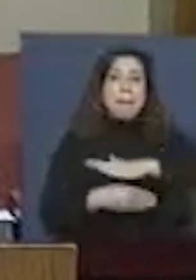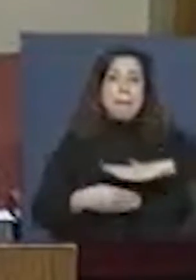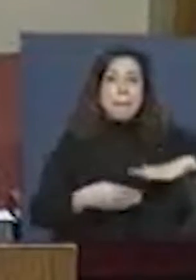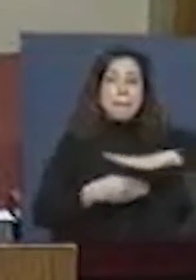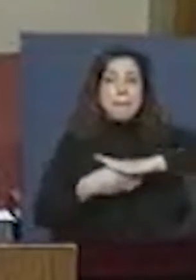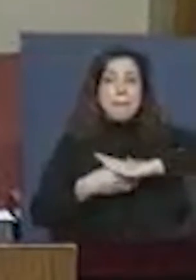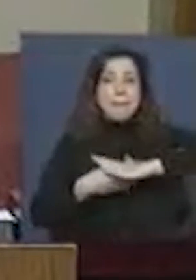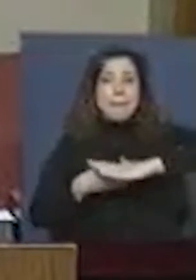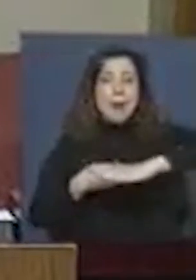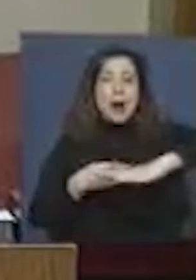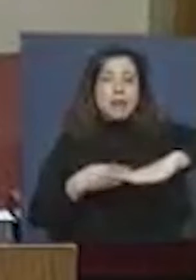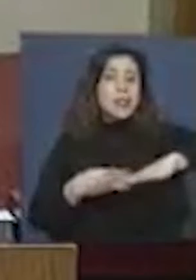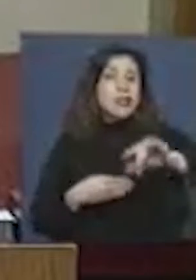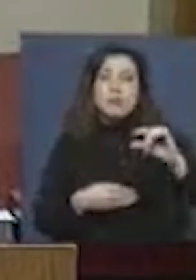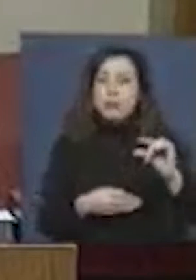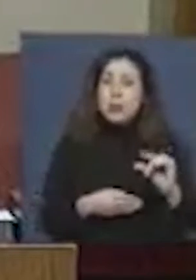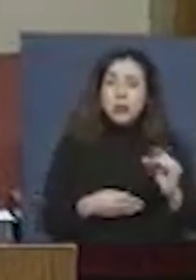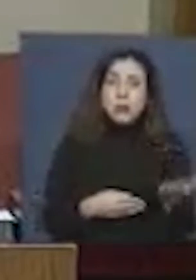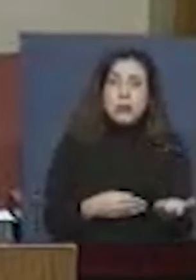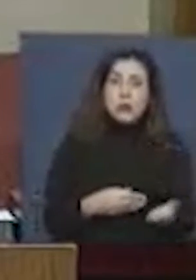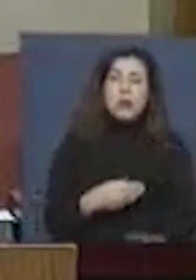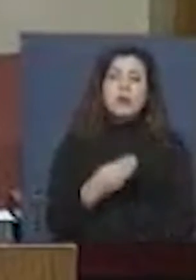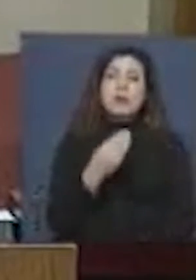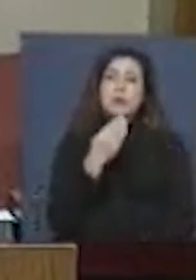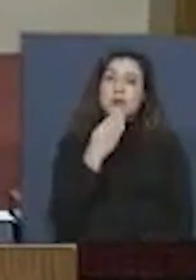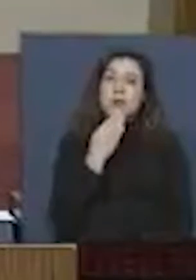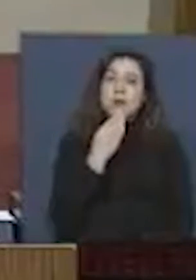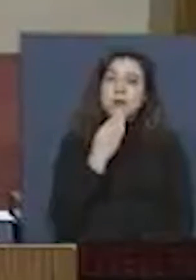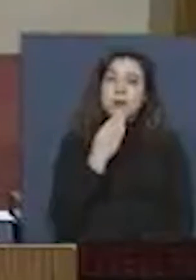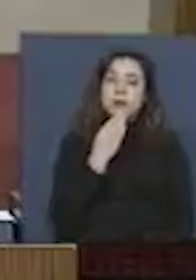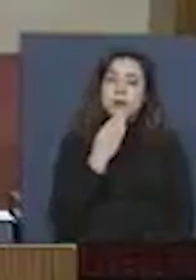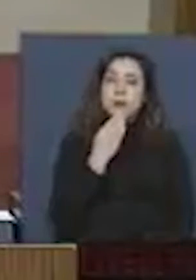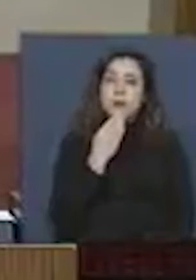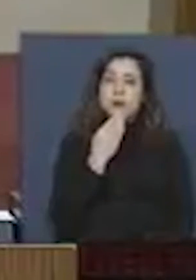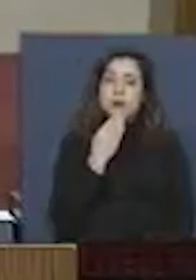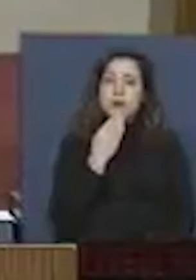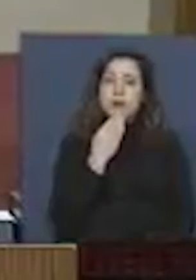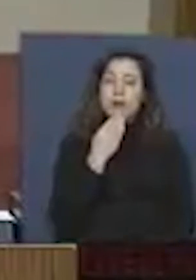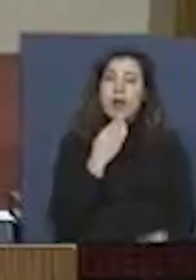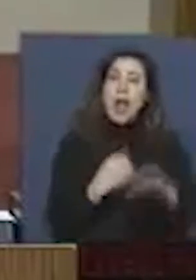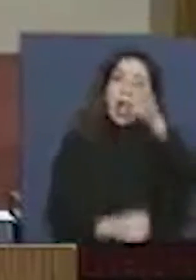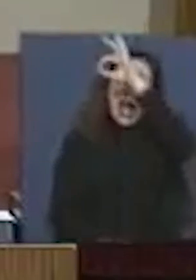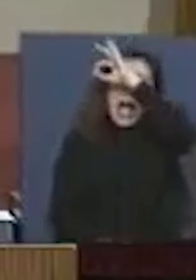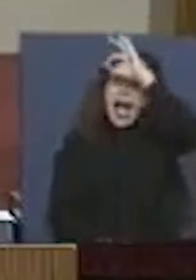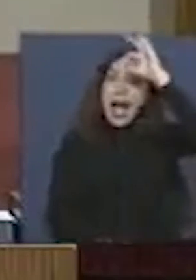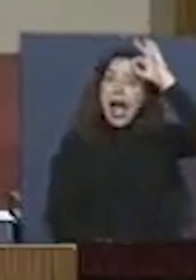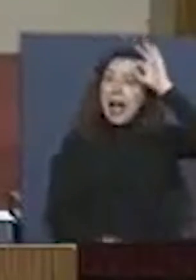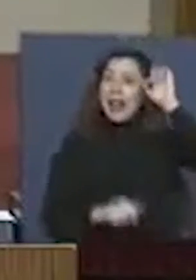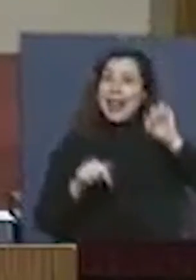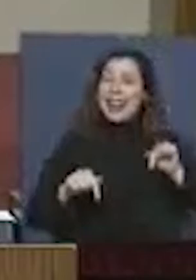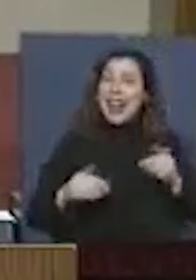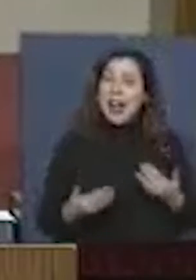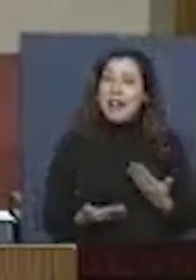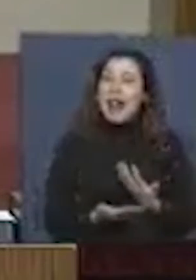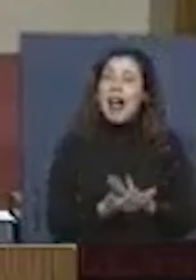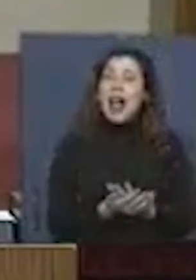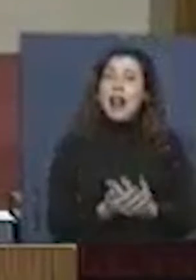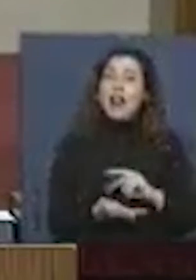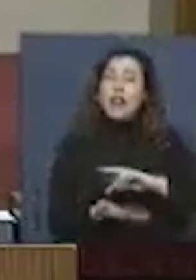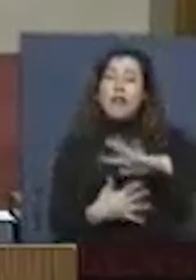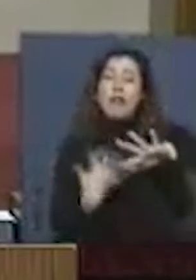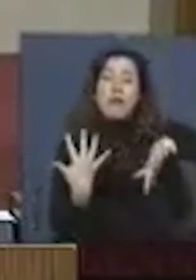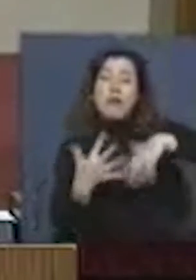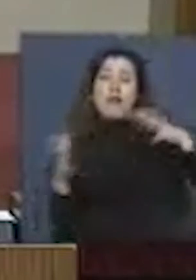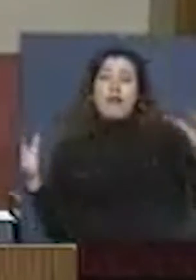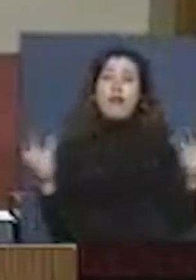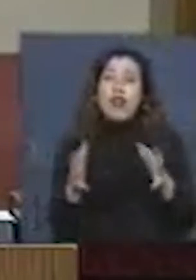pavimentación y asfalto. Además, debo indicar de que la región de la Araucanía es la que hoy día tiene los índices de violencia más